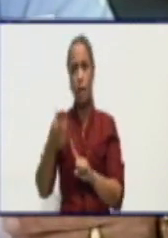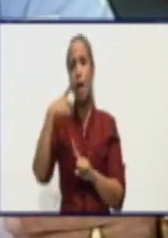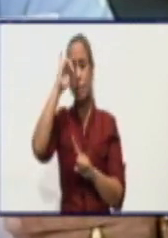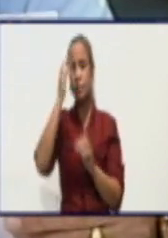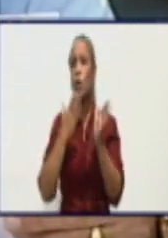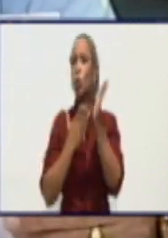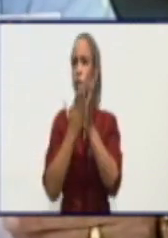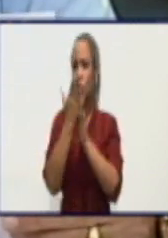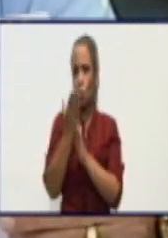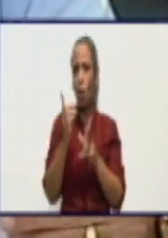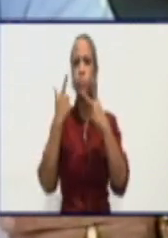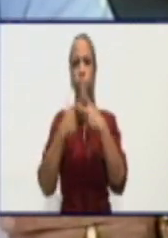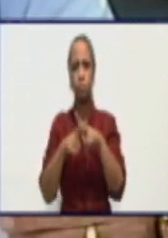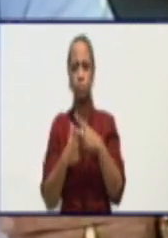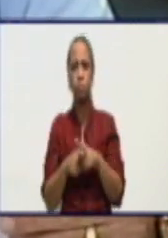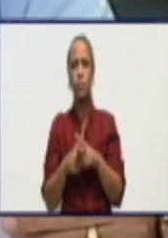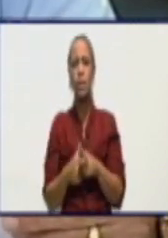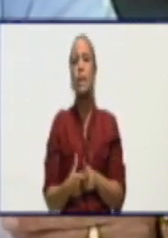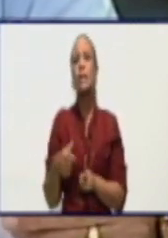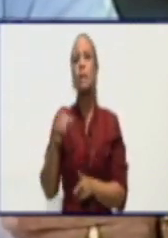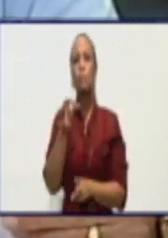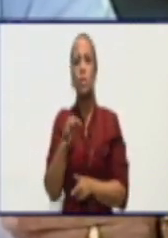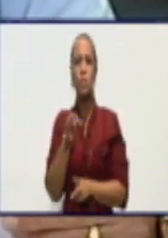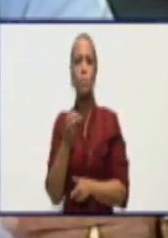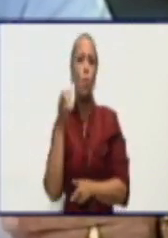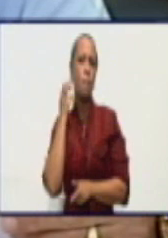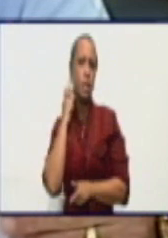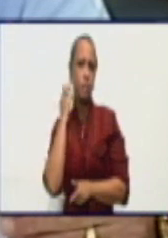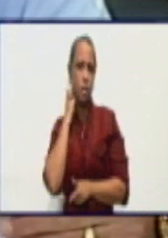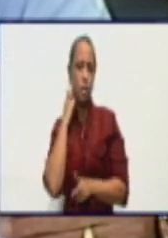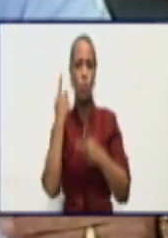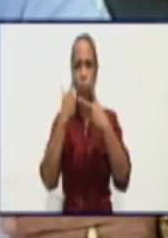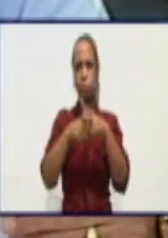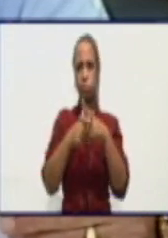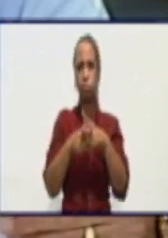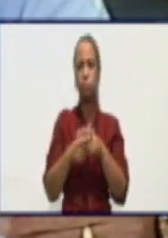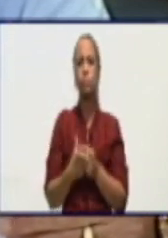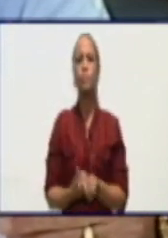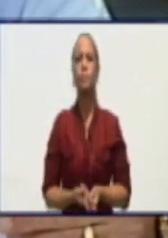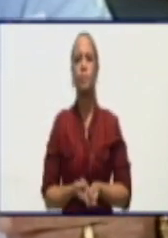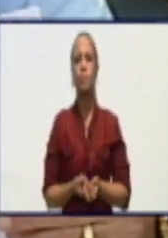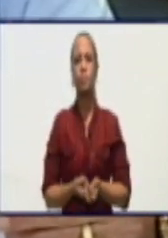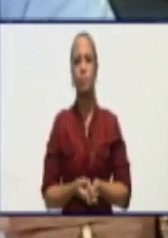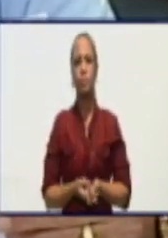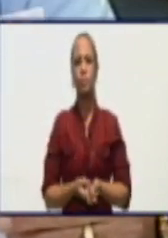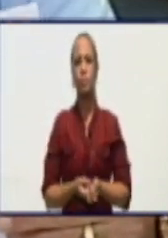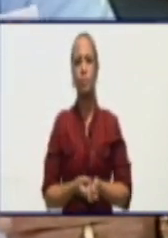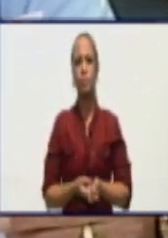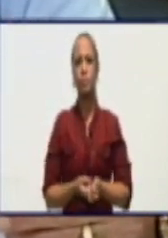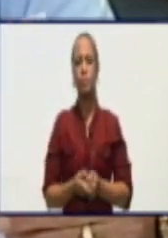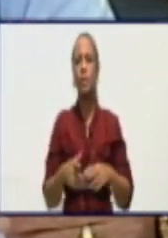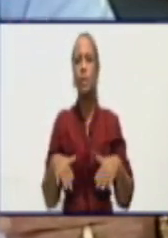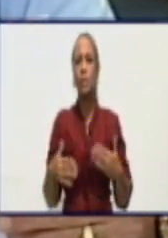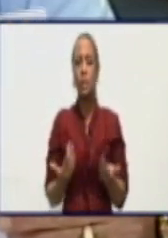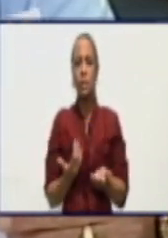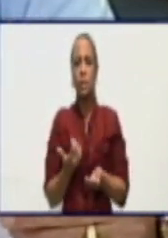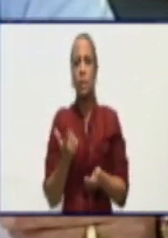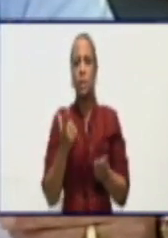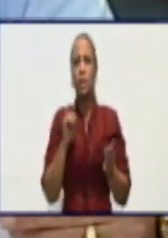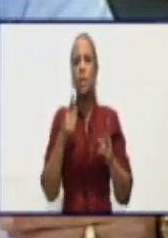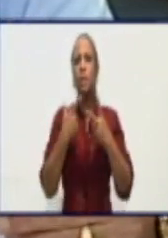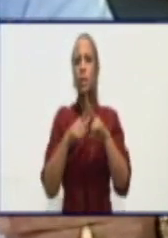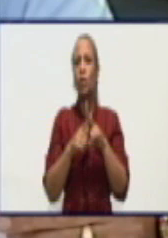con el mantenimiento del circuito de San Francisco en Manzanillo, que es uno de los que más problemas ha tenido de interrupciones. Y el interruptor que